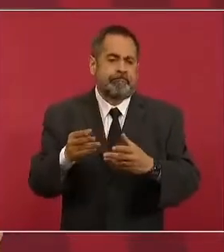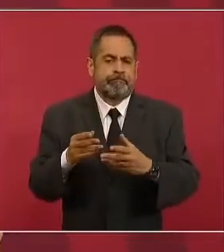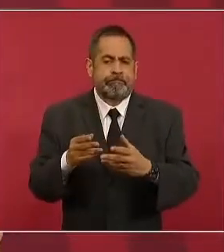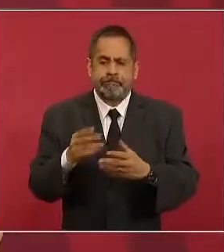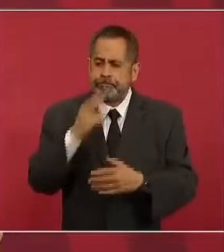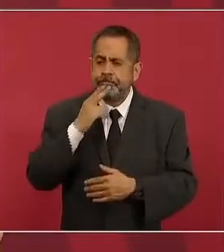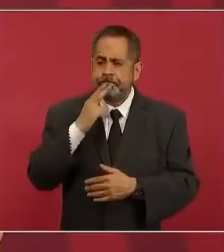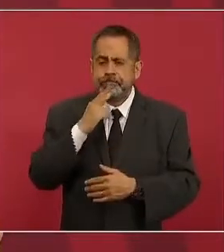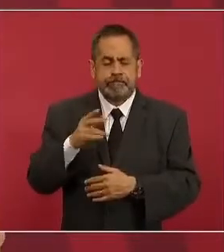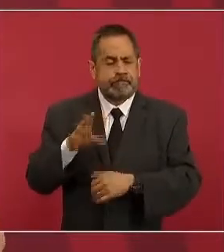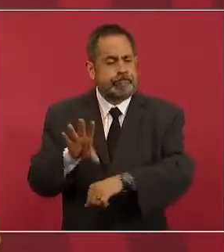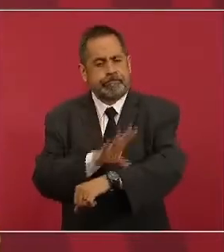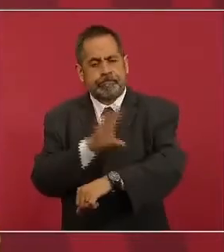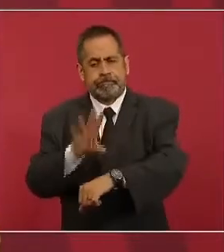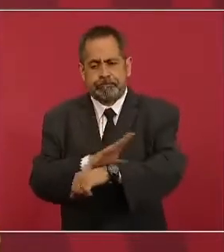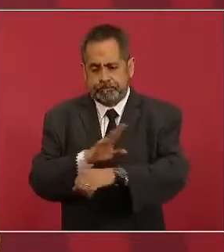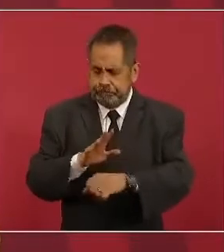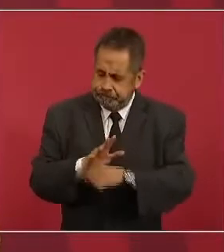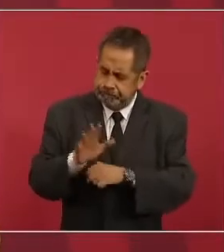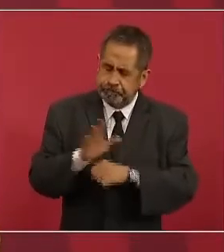tener luz,